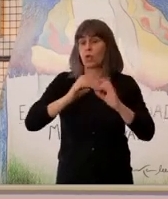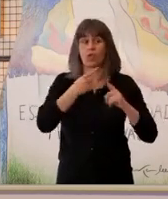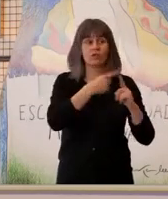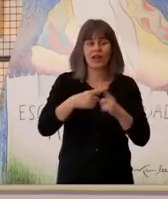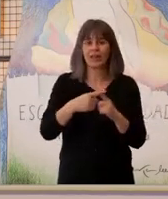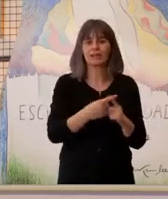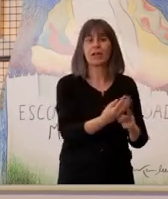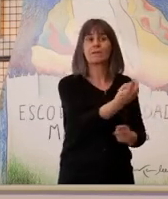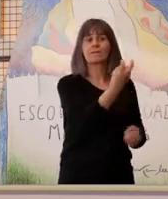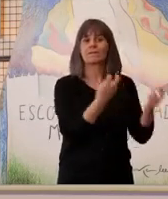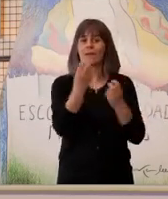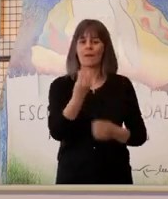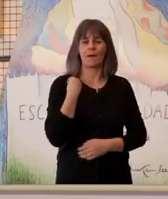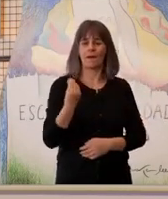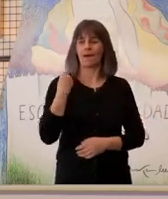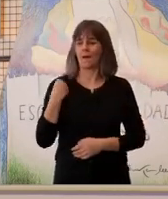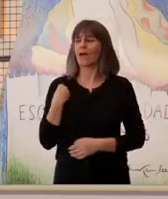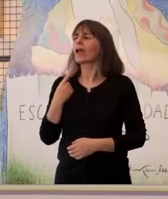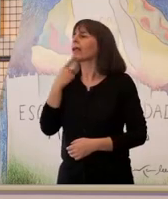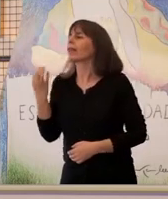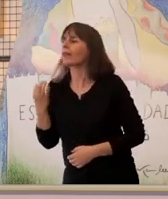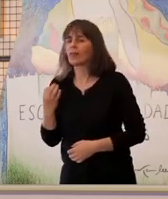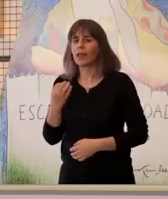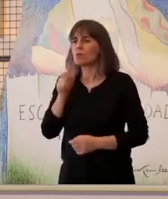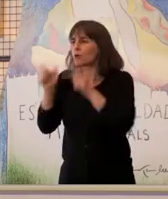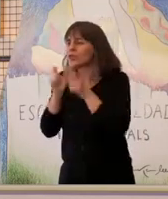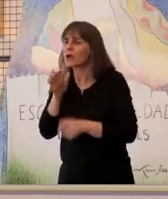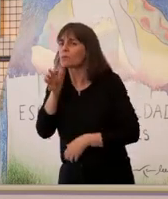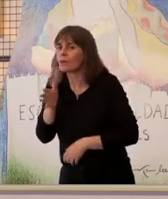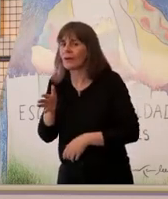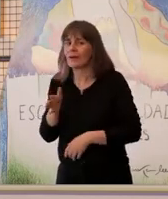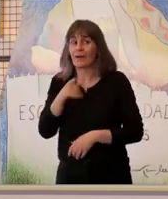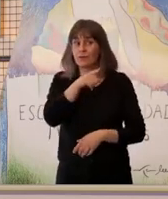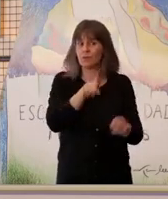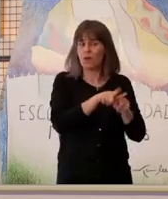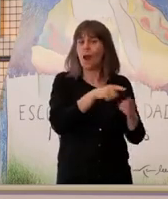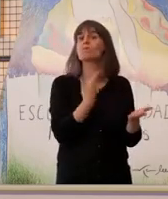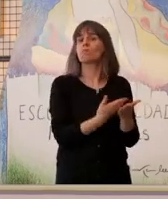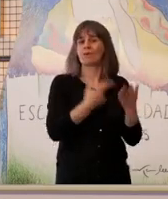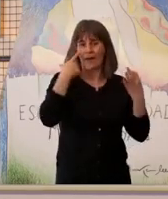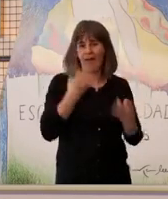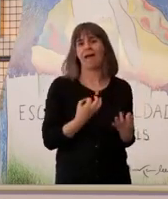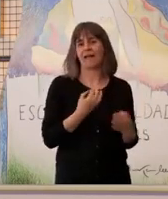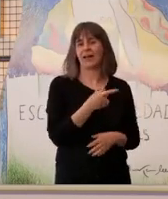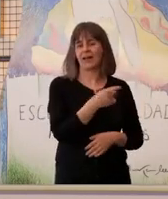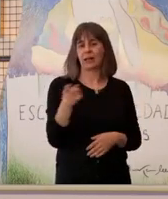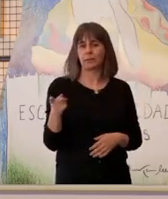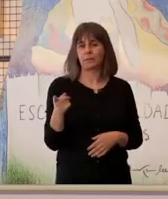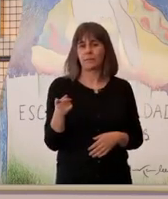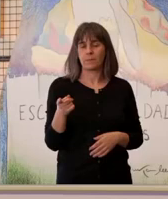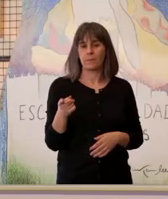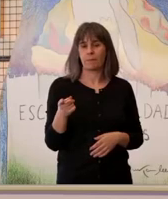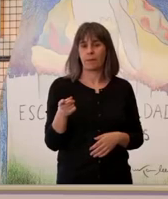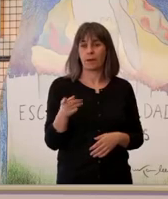qué de qué se quejan claro eso era la prueba real porque era la gente